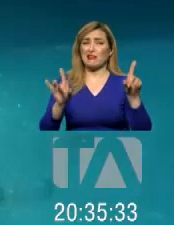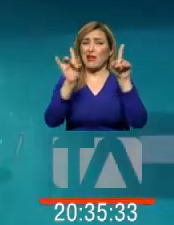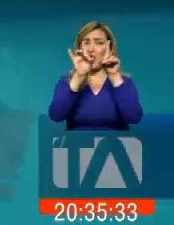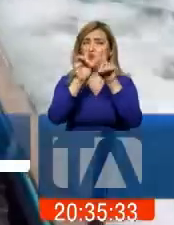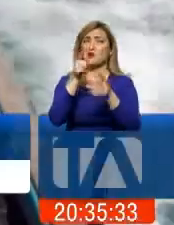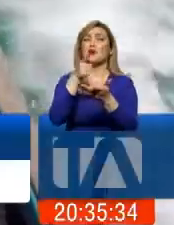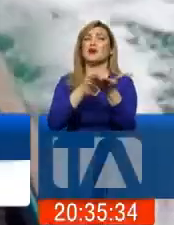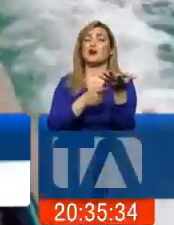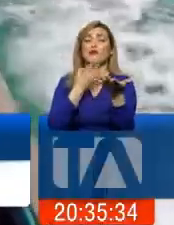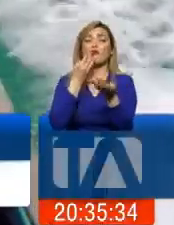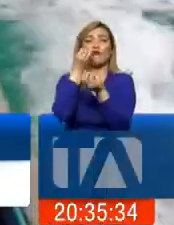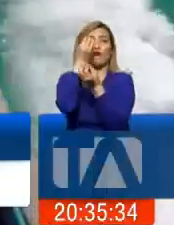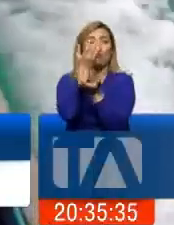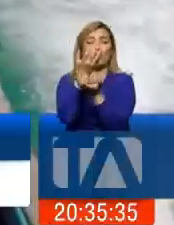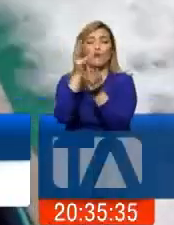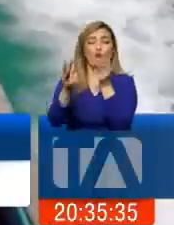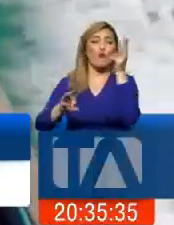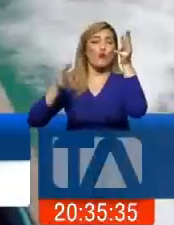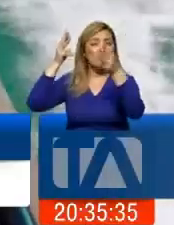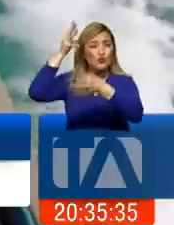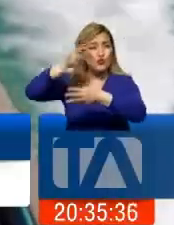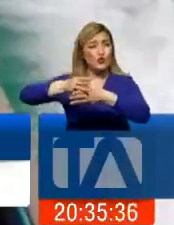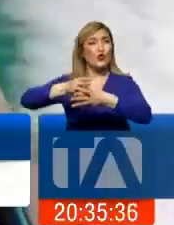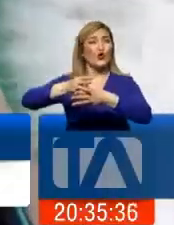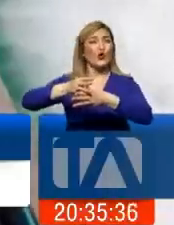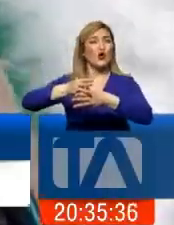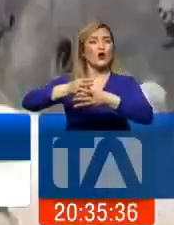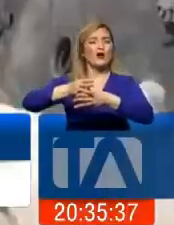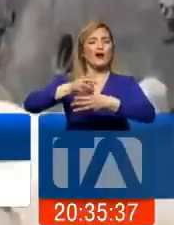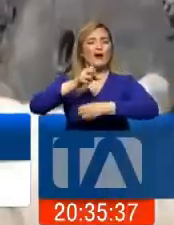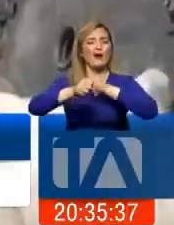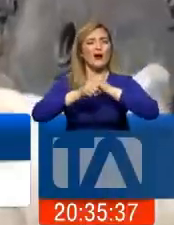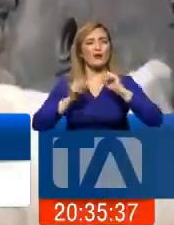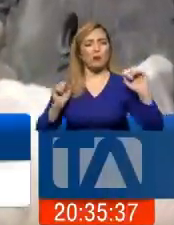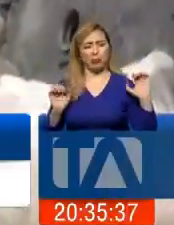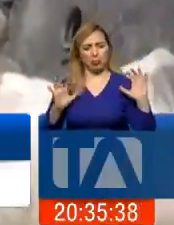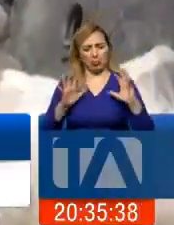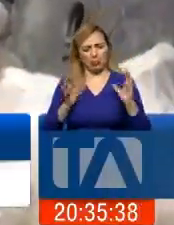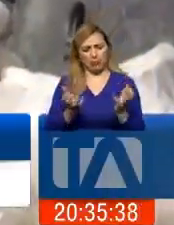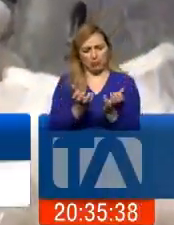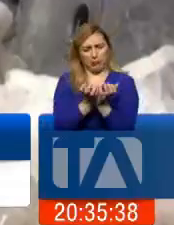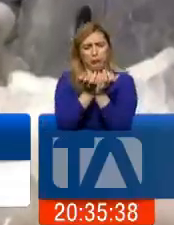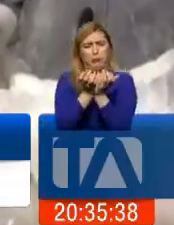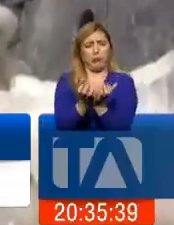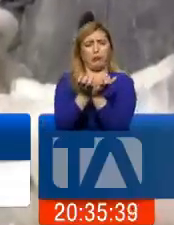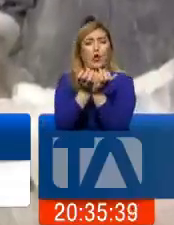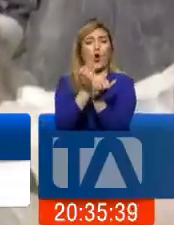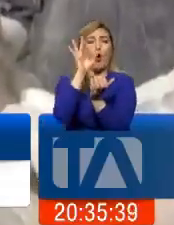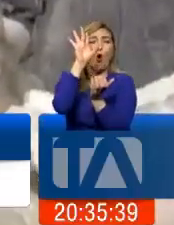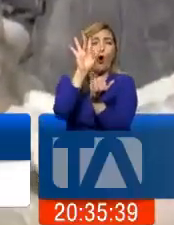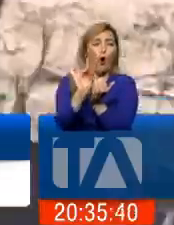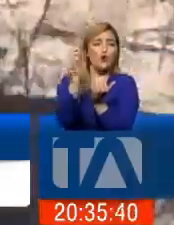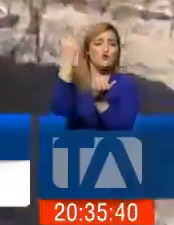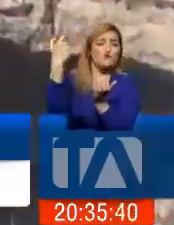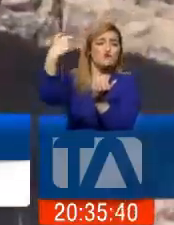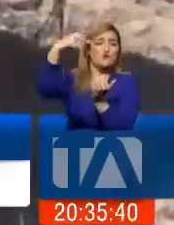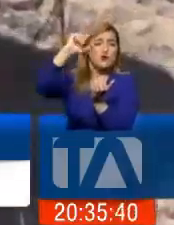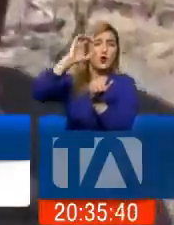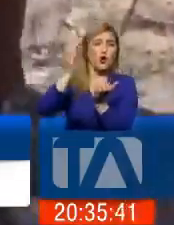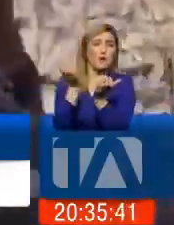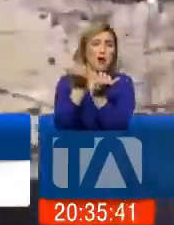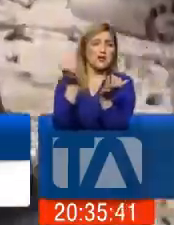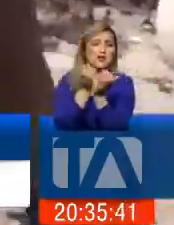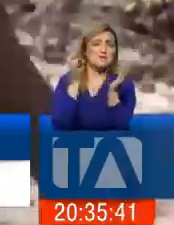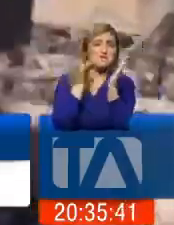alarmantes. Se conoce que a nivel mundial llegan a ellos cada año cerca de 8 millones de toneladas métricas de